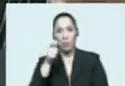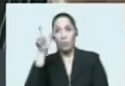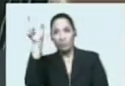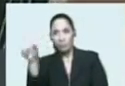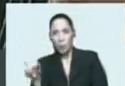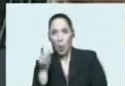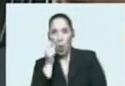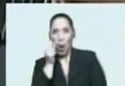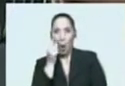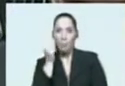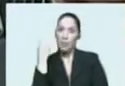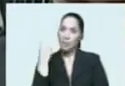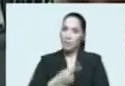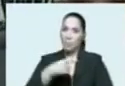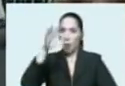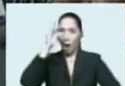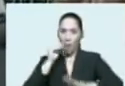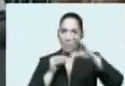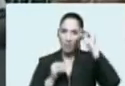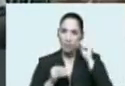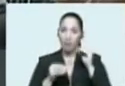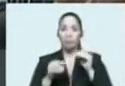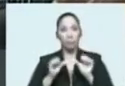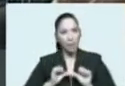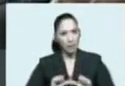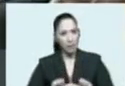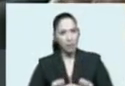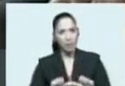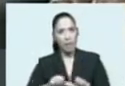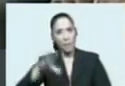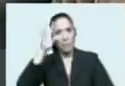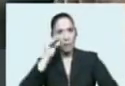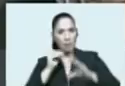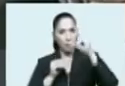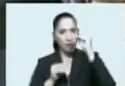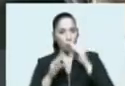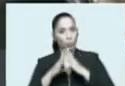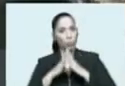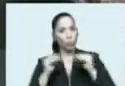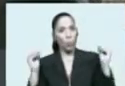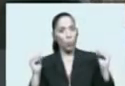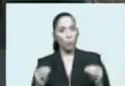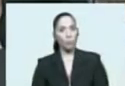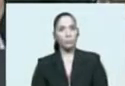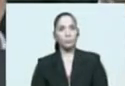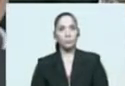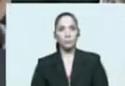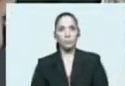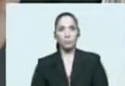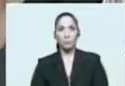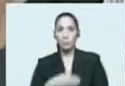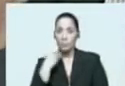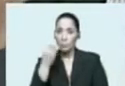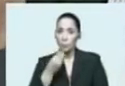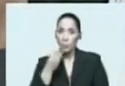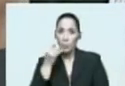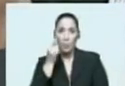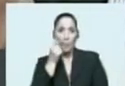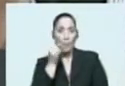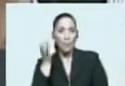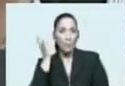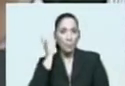como de hugo chávez tenemos que seguir aprendiendo sobre todas sobre todo las jóvenes y los jóvenes a seguir